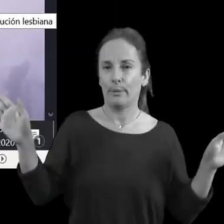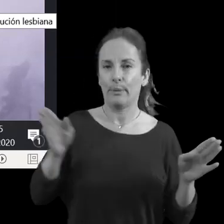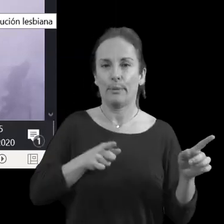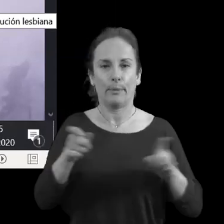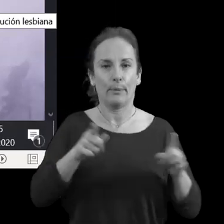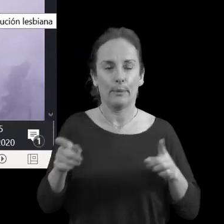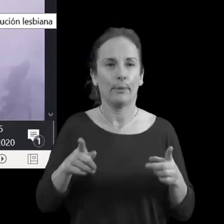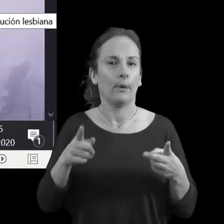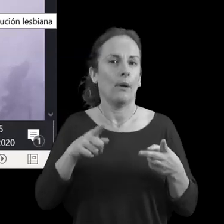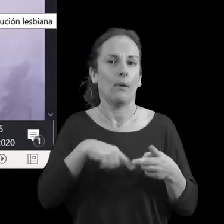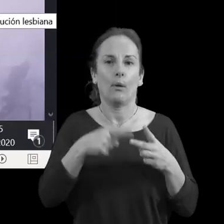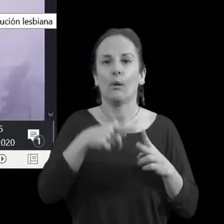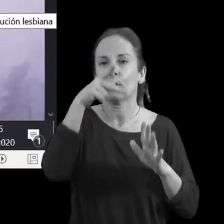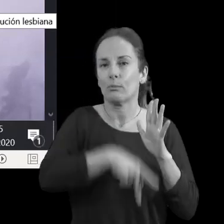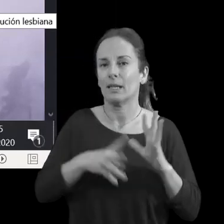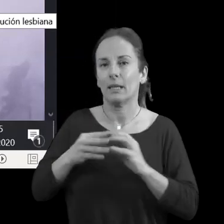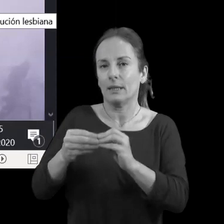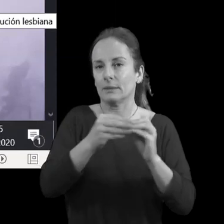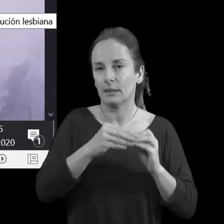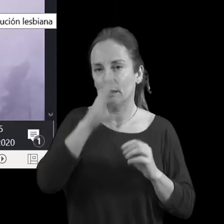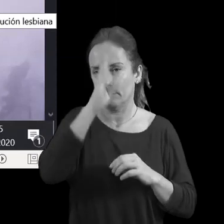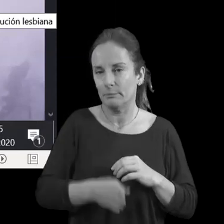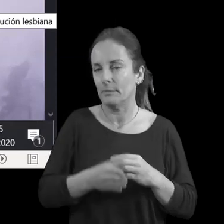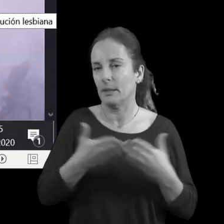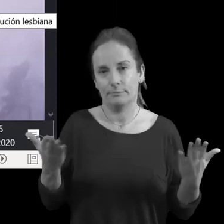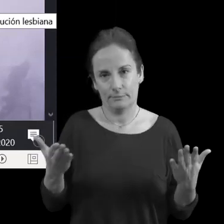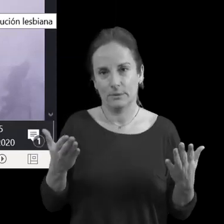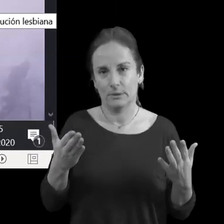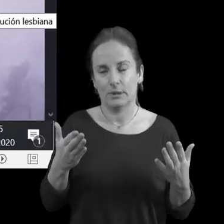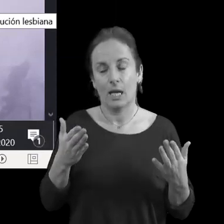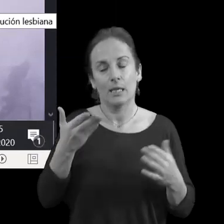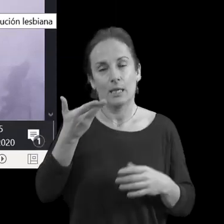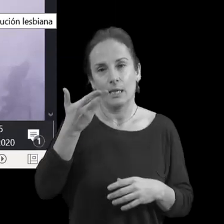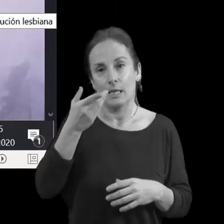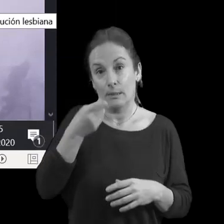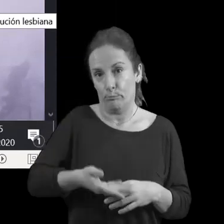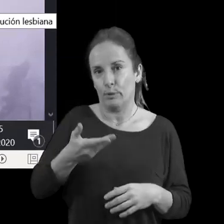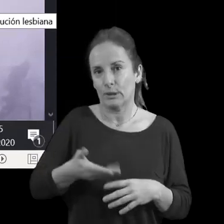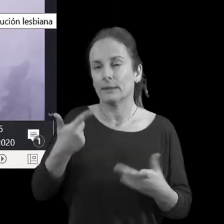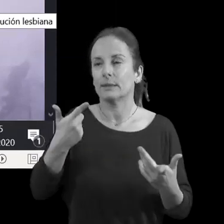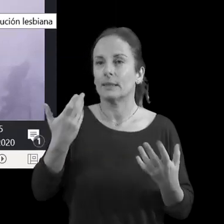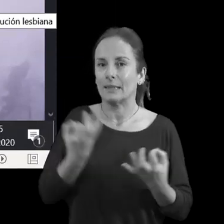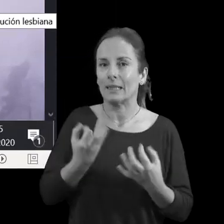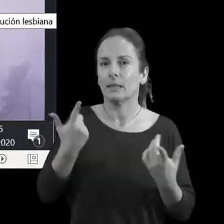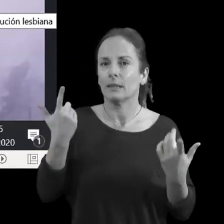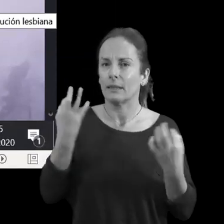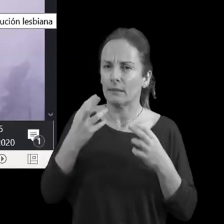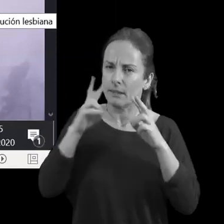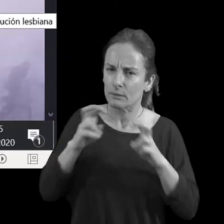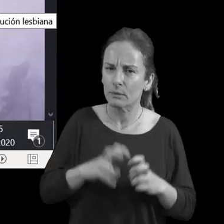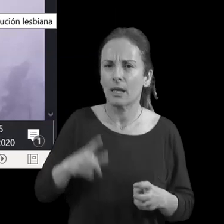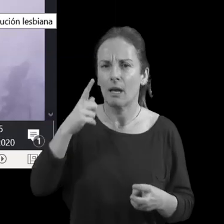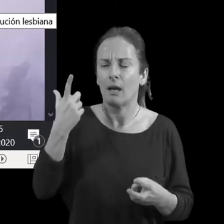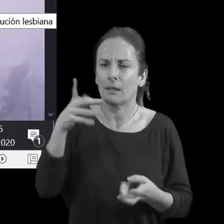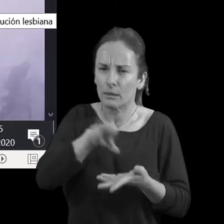poco a vueltas con la idea de que la visibilidad también pasa por nombrar, ¿no? Por nombrar, por reconocer y por valorar,